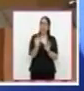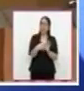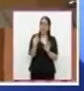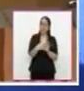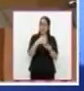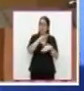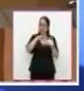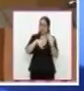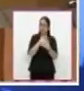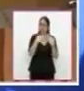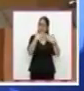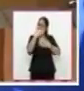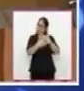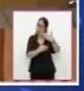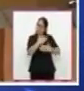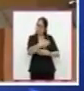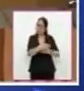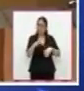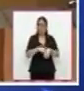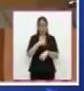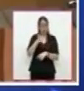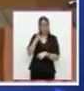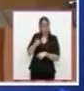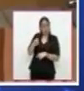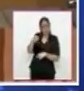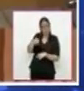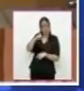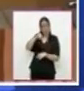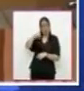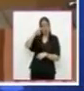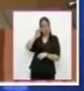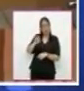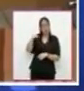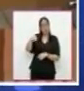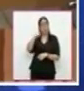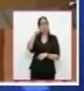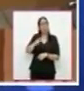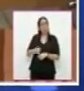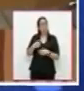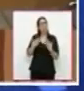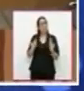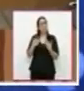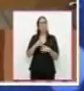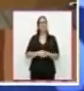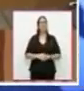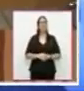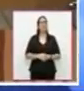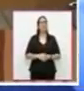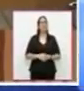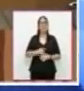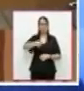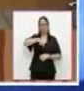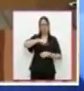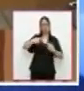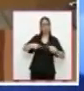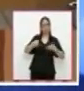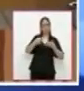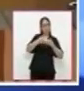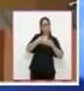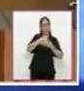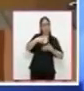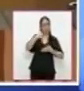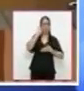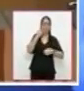salvo algunas pocas cosas, y creo que hay que apostar por la tecnología. La tecnología nos ha enseñado en esta pandemia que nos permite seguir trabajando, que